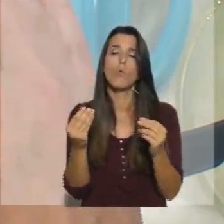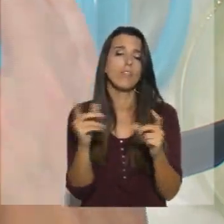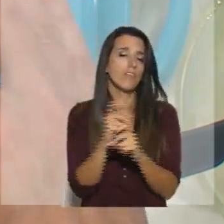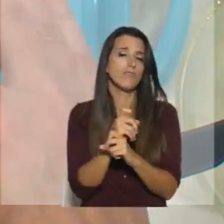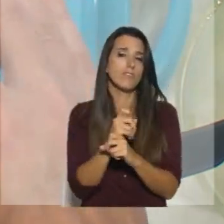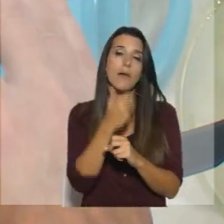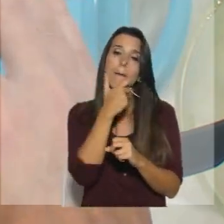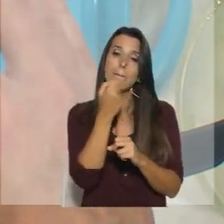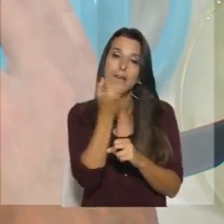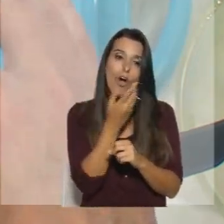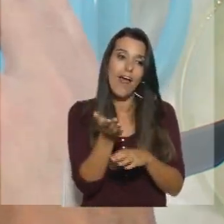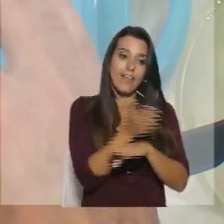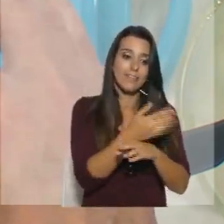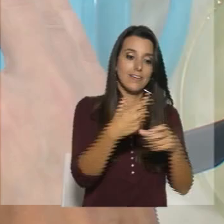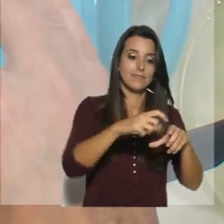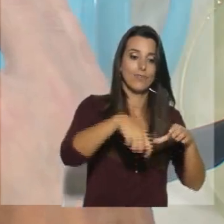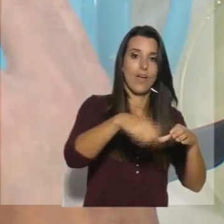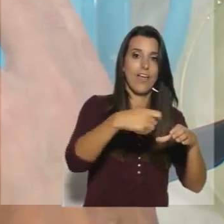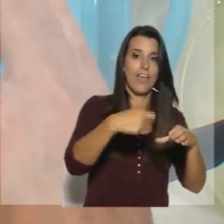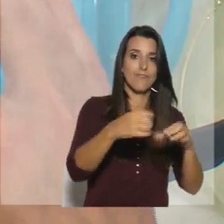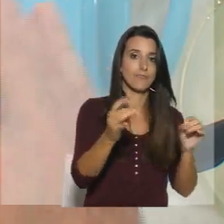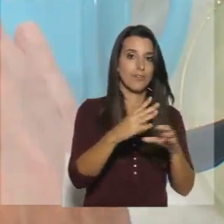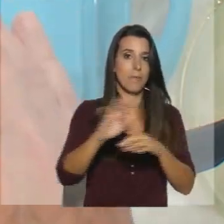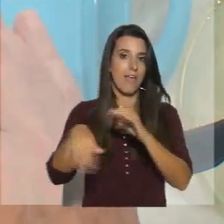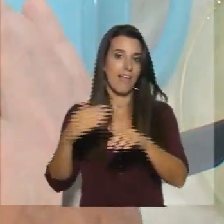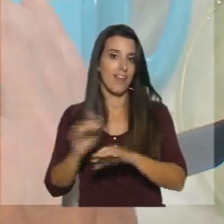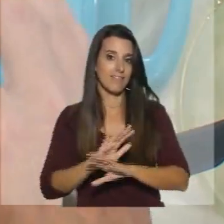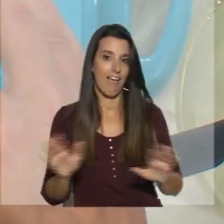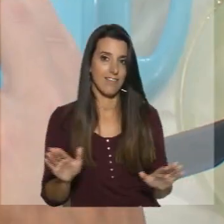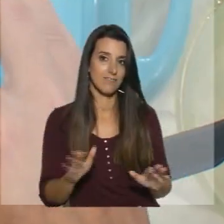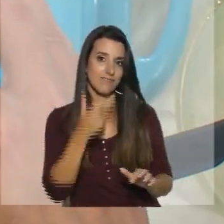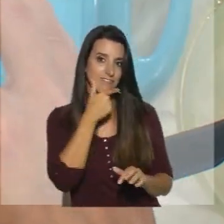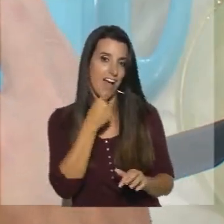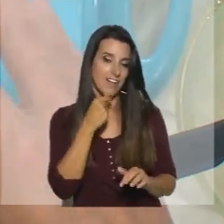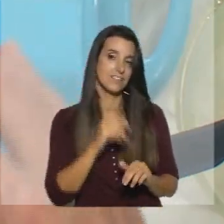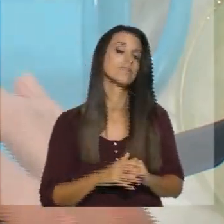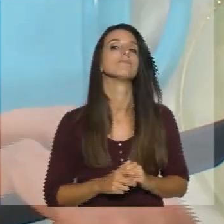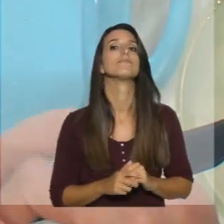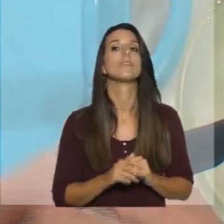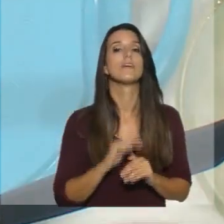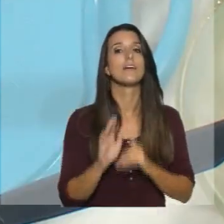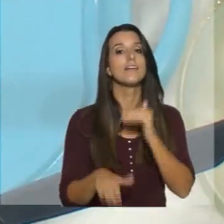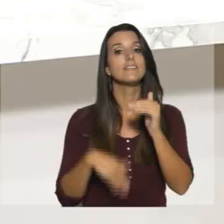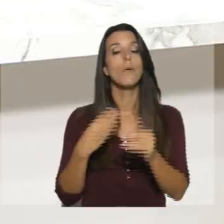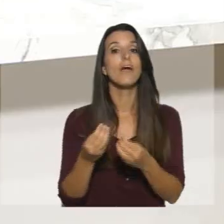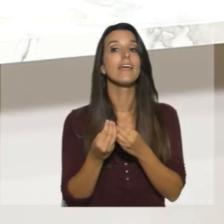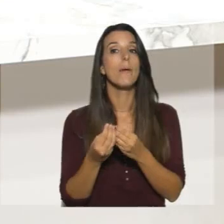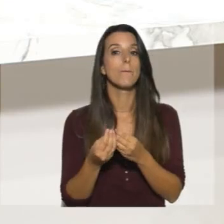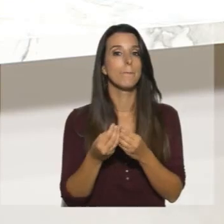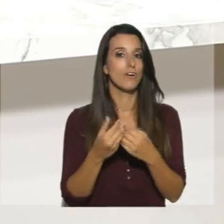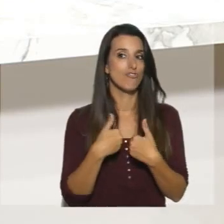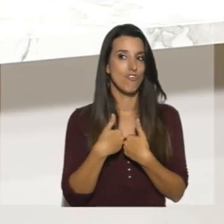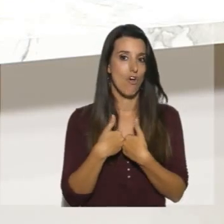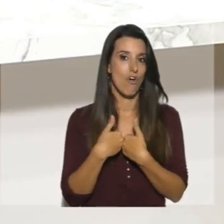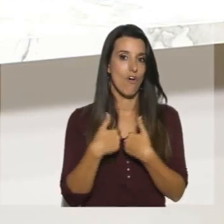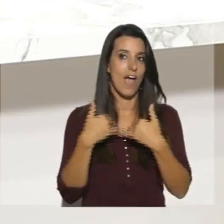complicado. Exactamente. Y ahí lo vas mezclando bien. Muy bien. Y luego le vas a ir incorporando. Mira, yo tengo